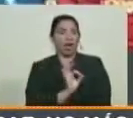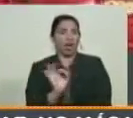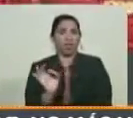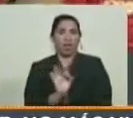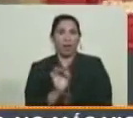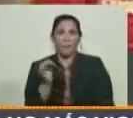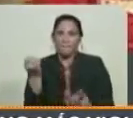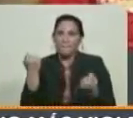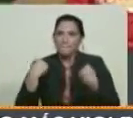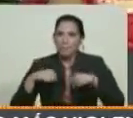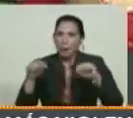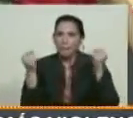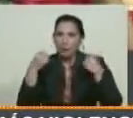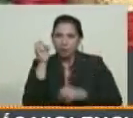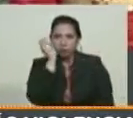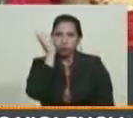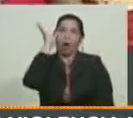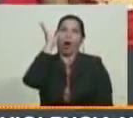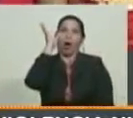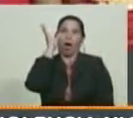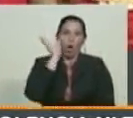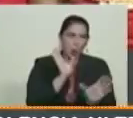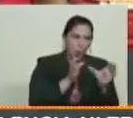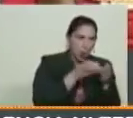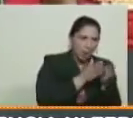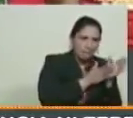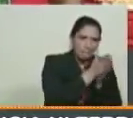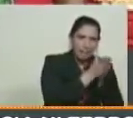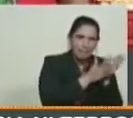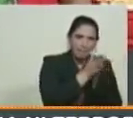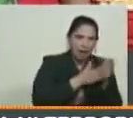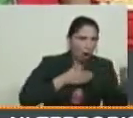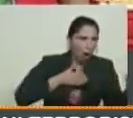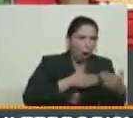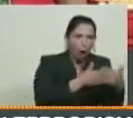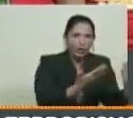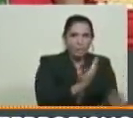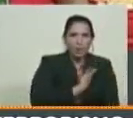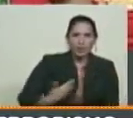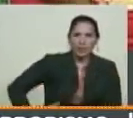preparó el magnicidio contra nuestro hermano presidente Nicolás Maduro.